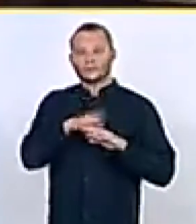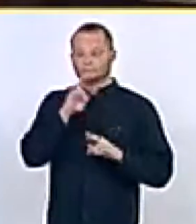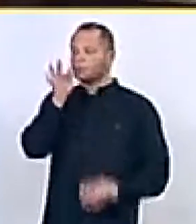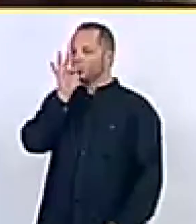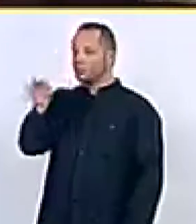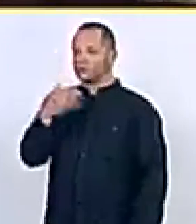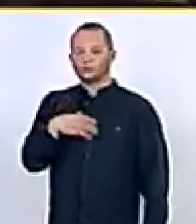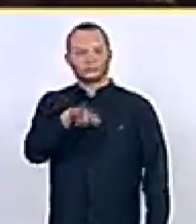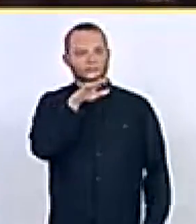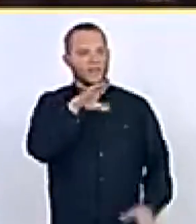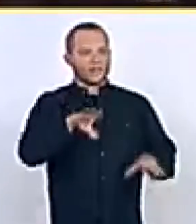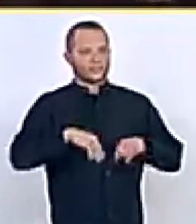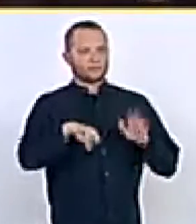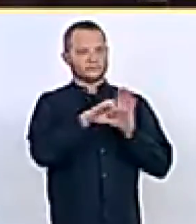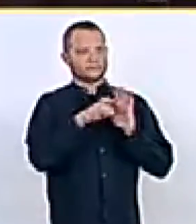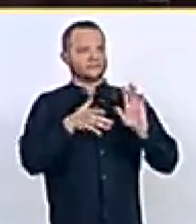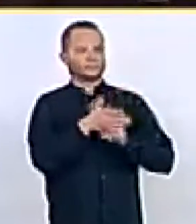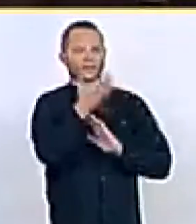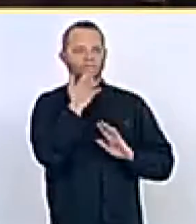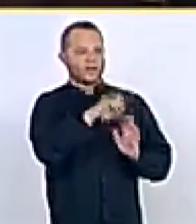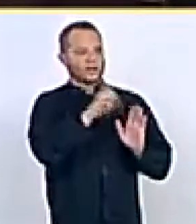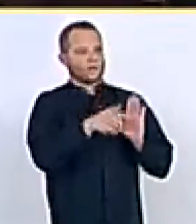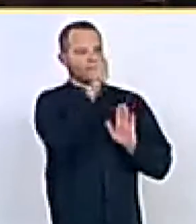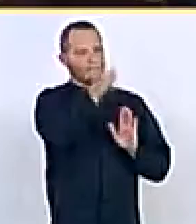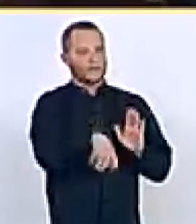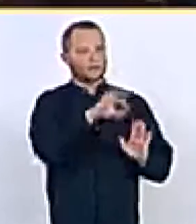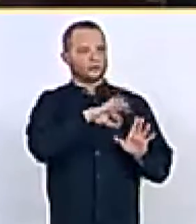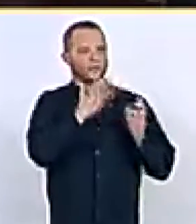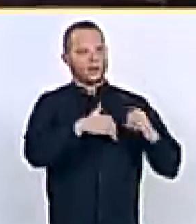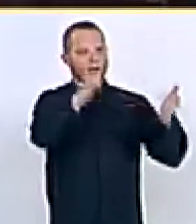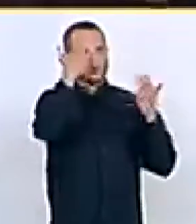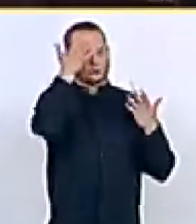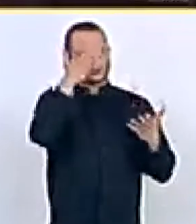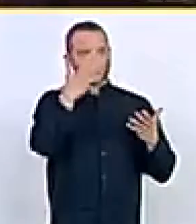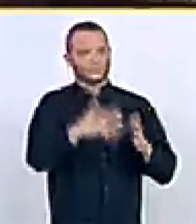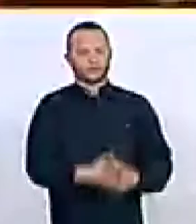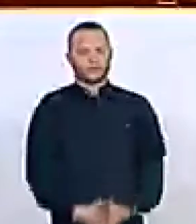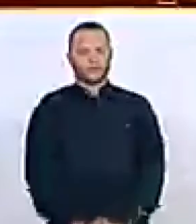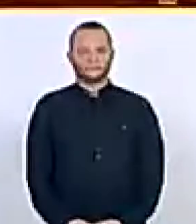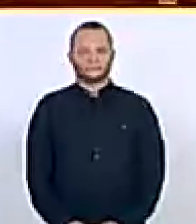Habiendo acatado la Constitución, adquirís la condición plena de senador. Enhorabuena.